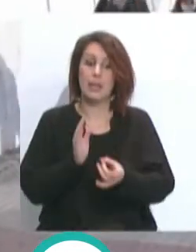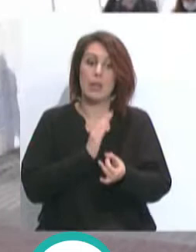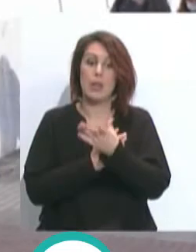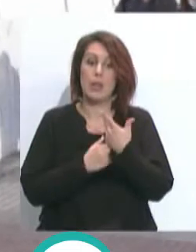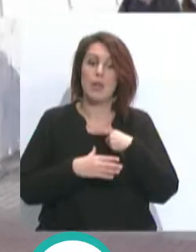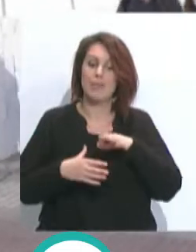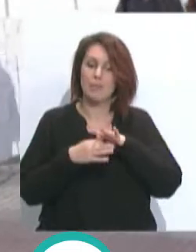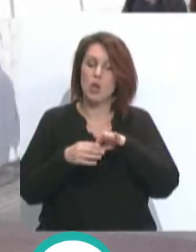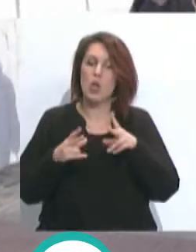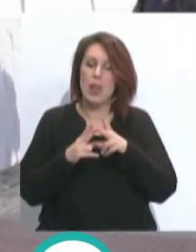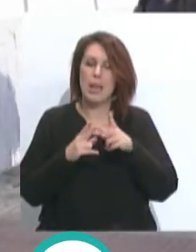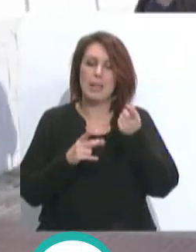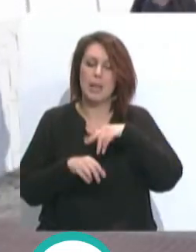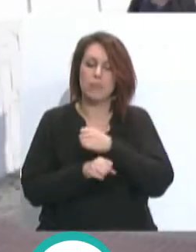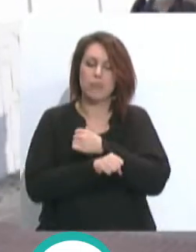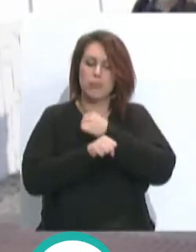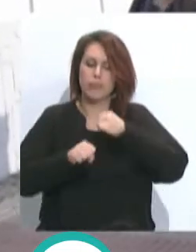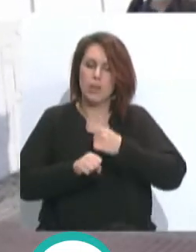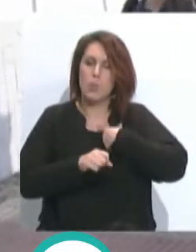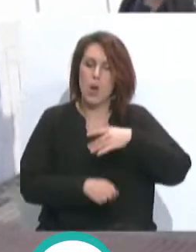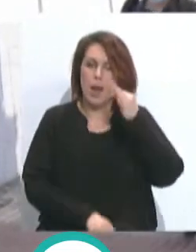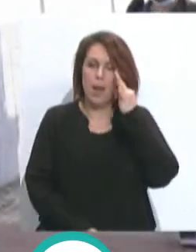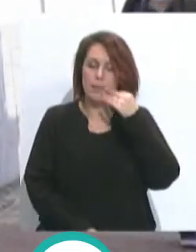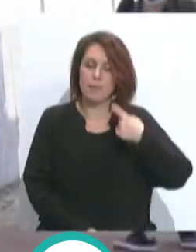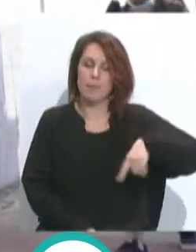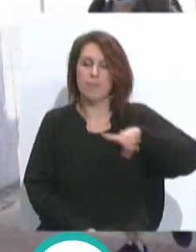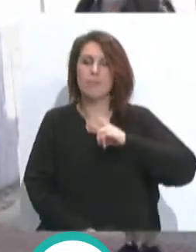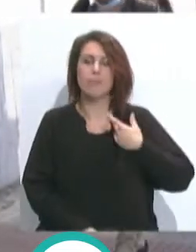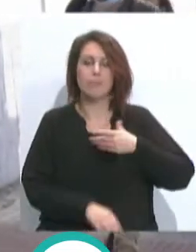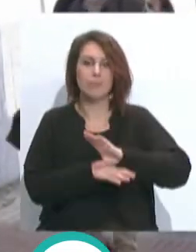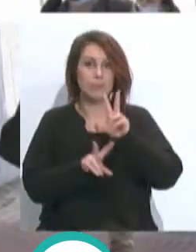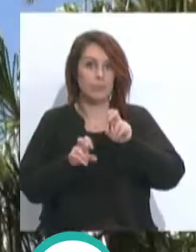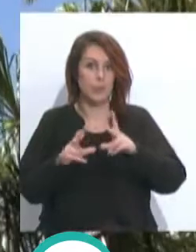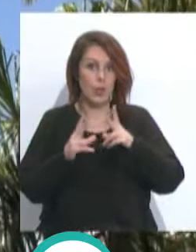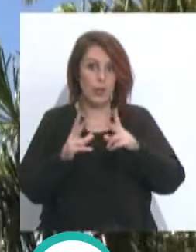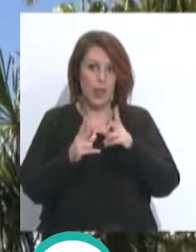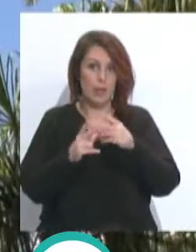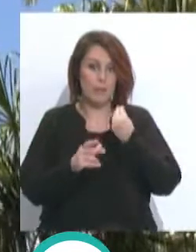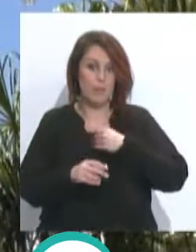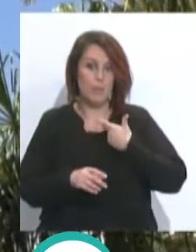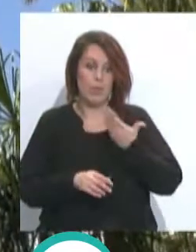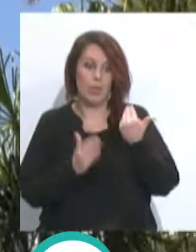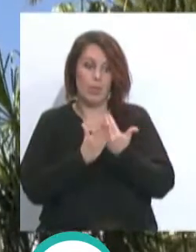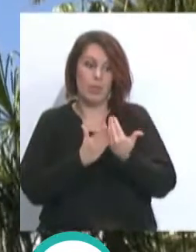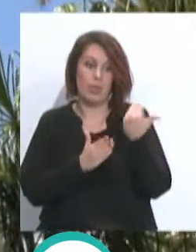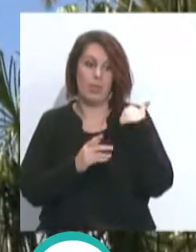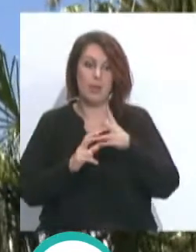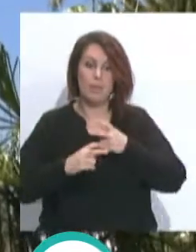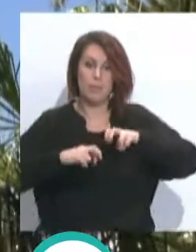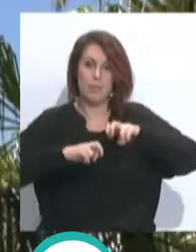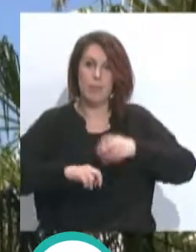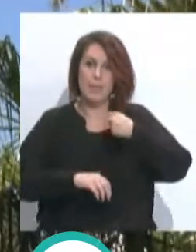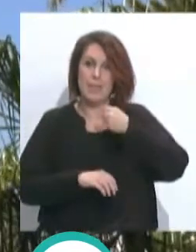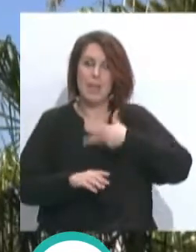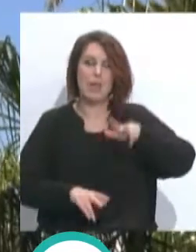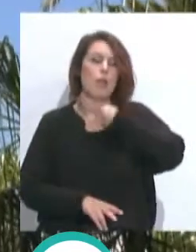de lazos sociales y el empoderamiento de estas mujeres. La concejala de Asuntos Sociales se ha reunido hace unos días con la presidenta nacional